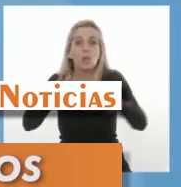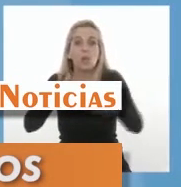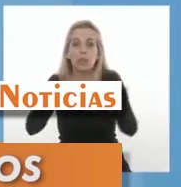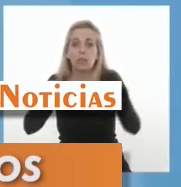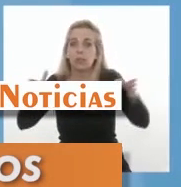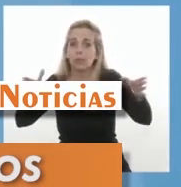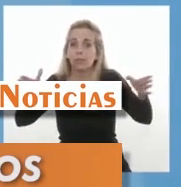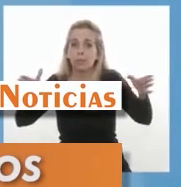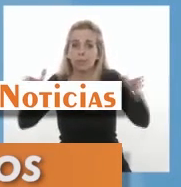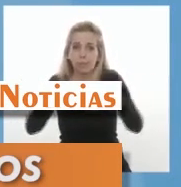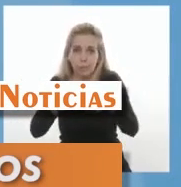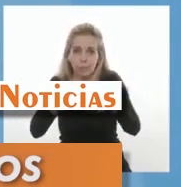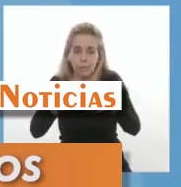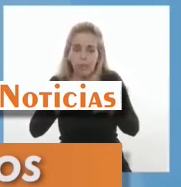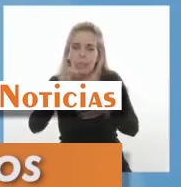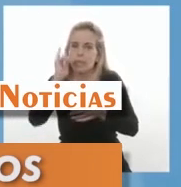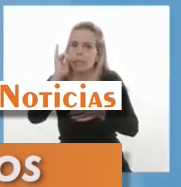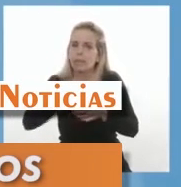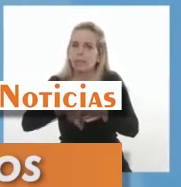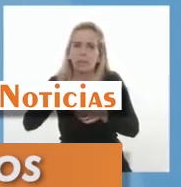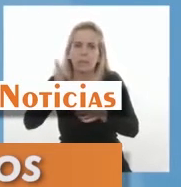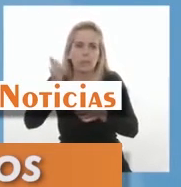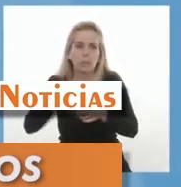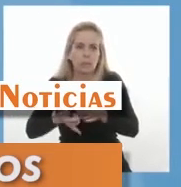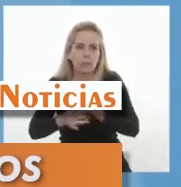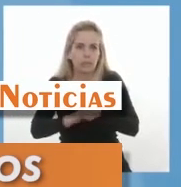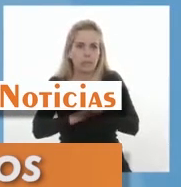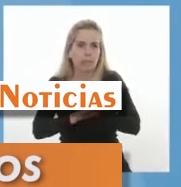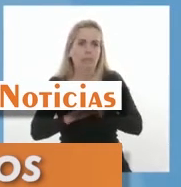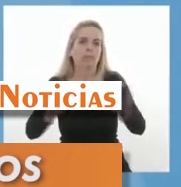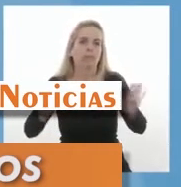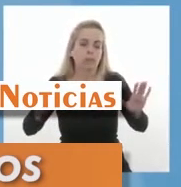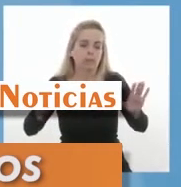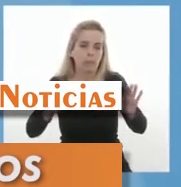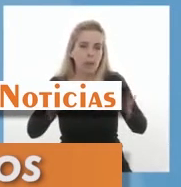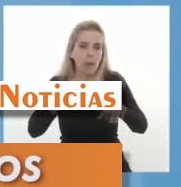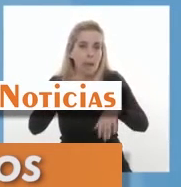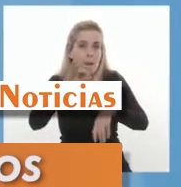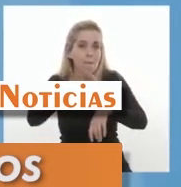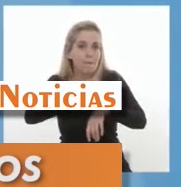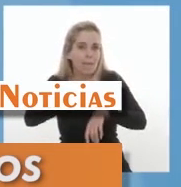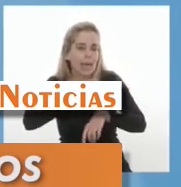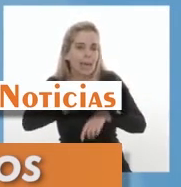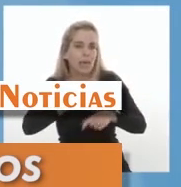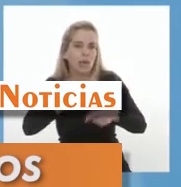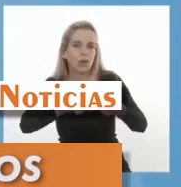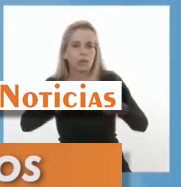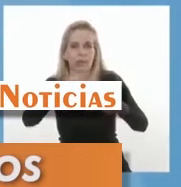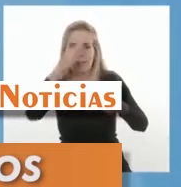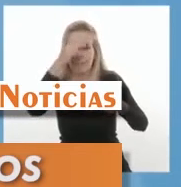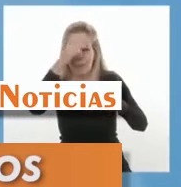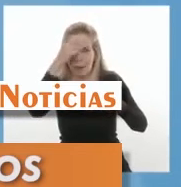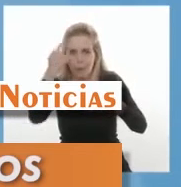creo que el gobierno pueda llevar adelante, digamos, un control tan fuerte como fue el primer aislamiento de los primeros días de